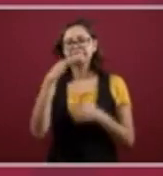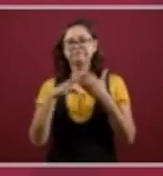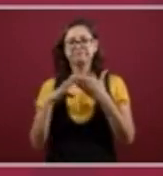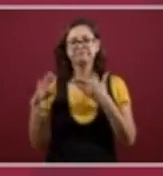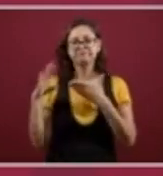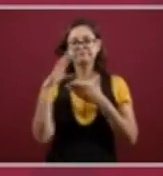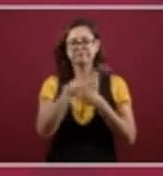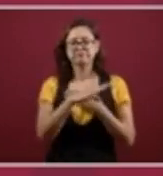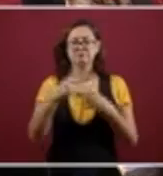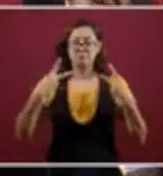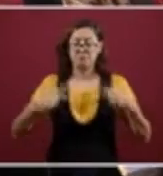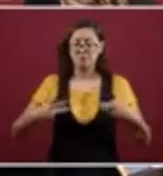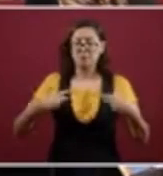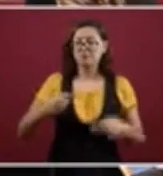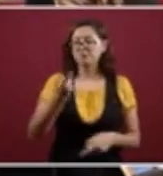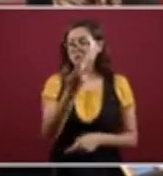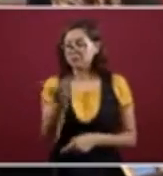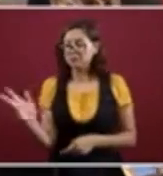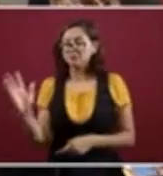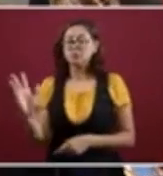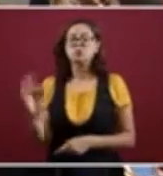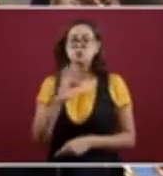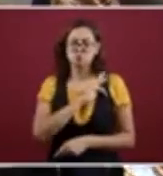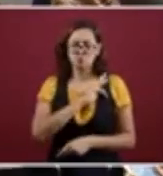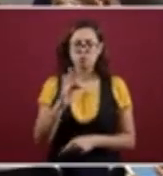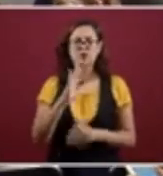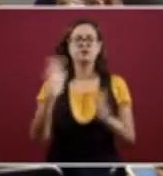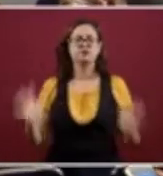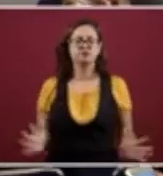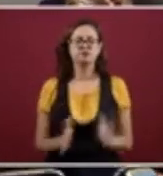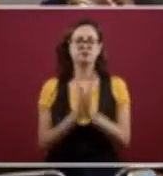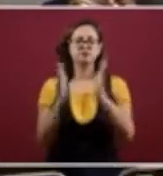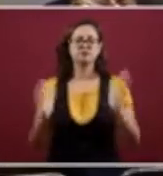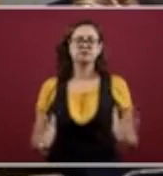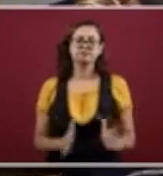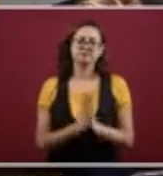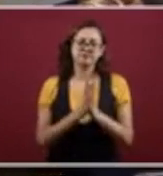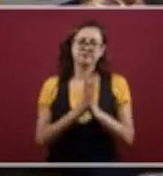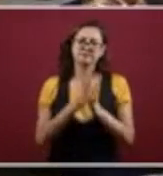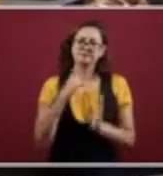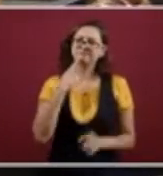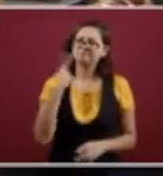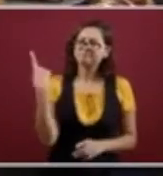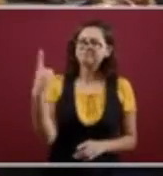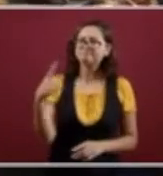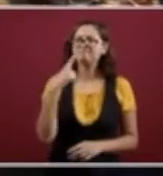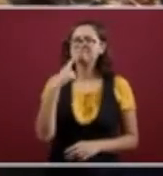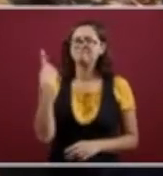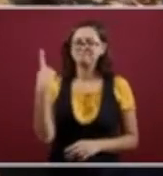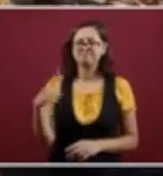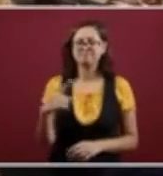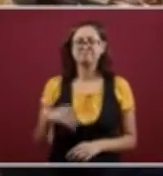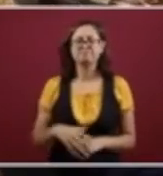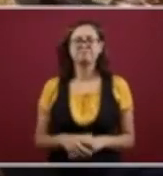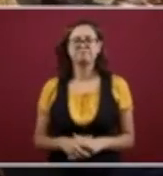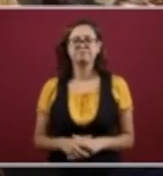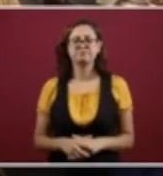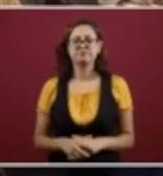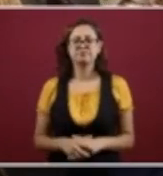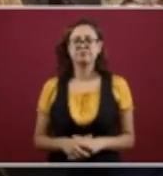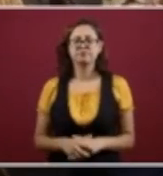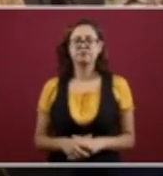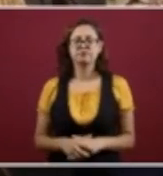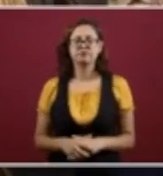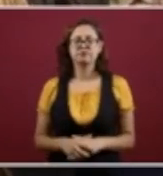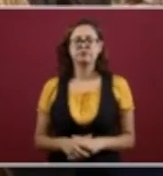corrupción, que los ciudadanos participen y denuncien. Ahora, quiero